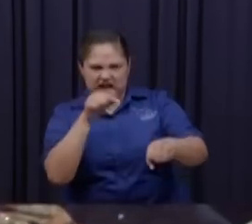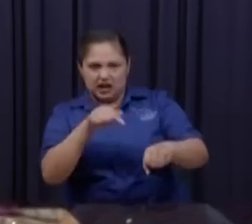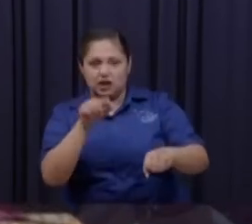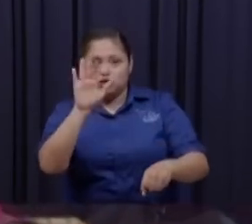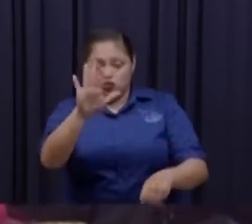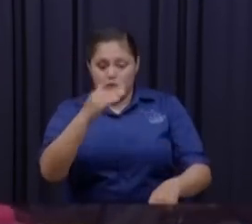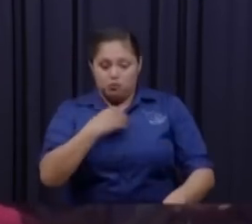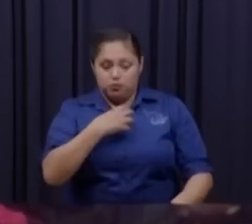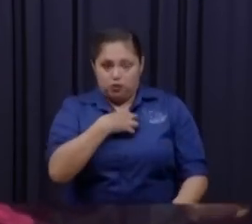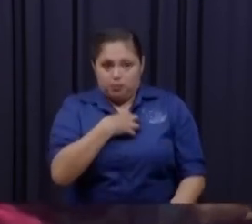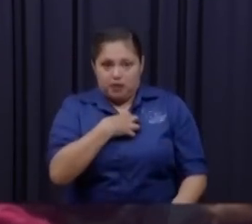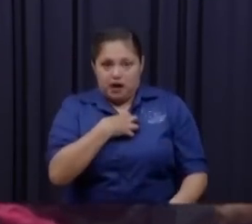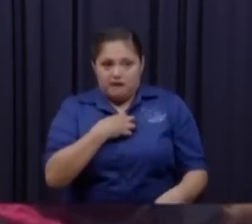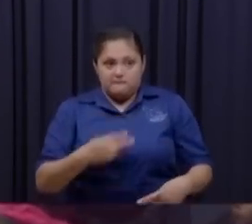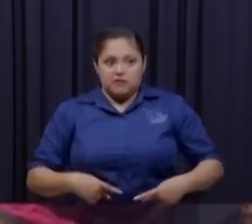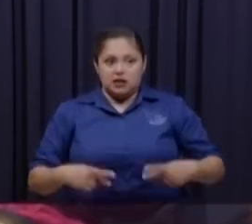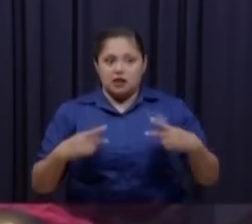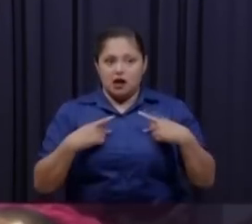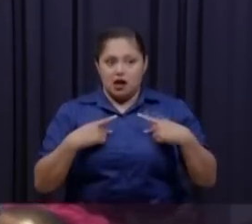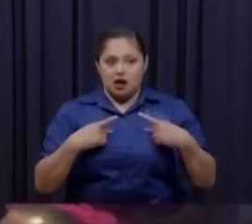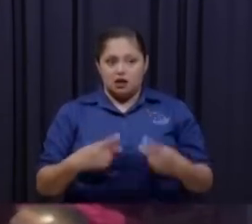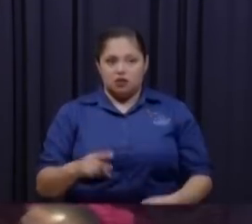No está procurando.